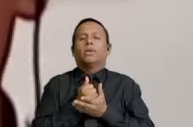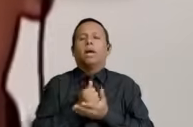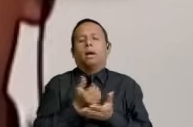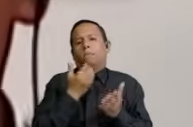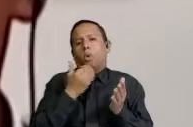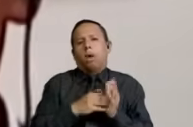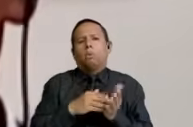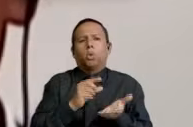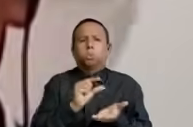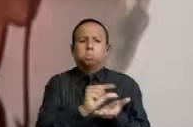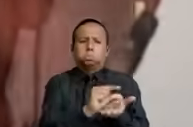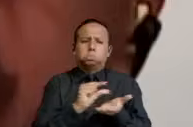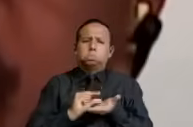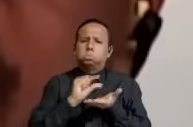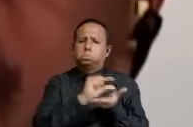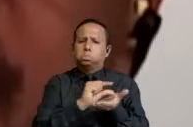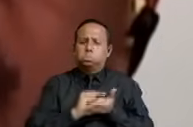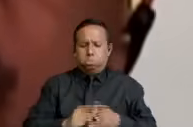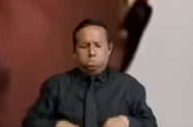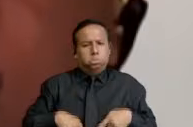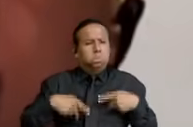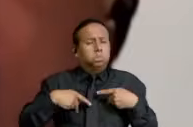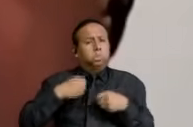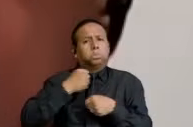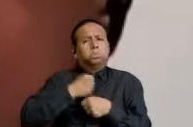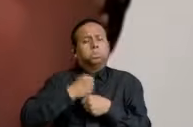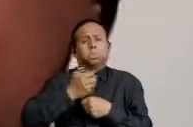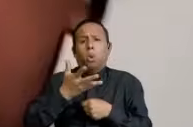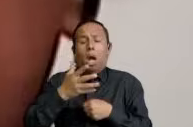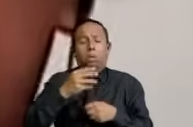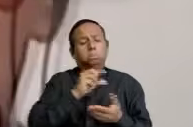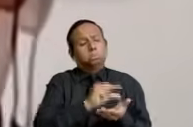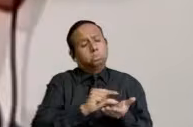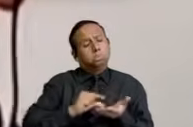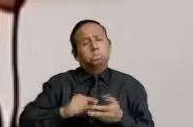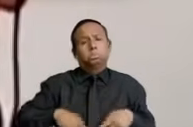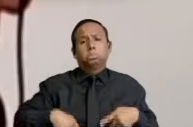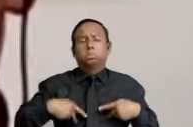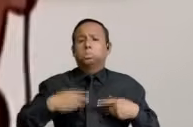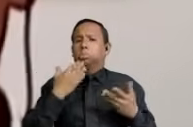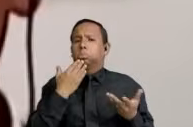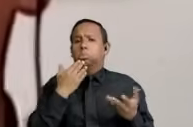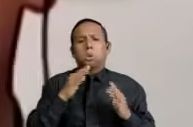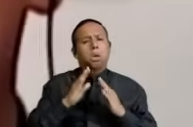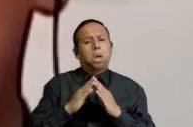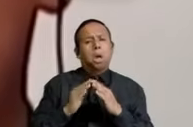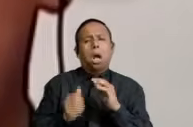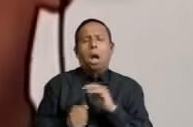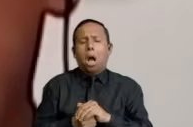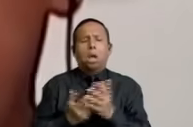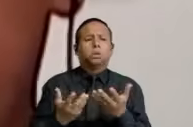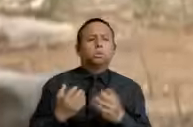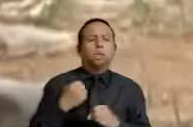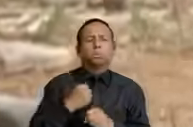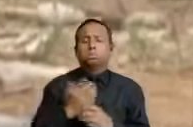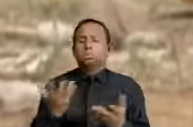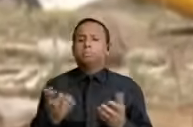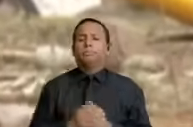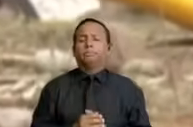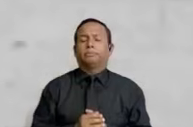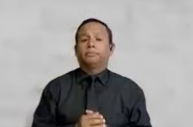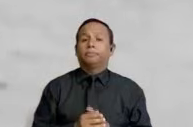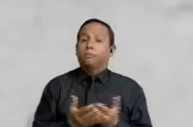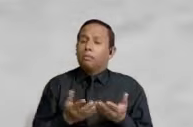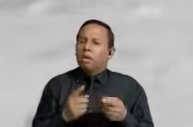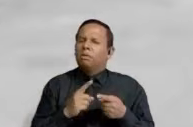modestamente le permite a esa persona vivir de forma como lo estaba haciendo quiere decir que no tiene los medios necesarios para hacerlo en estos